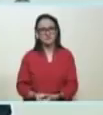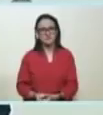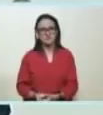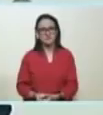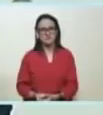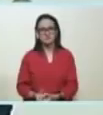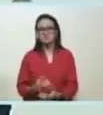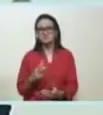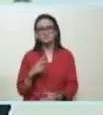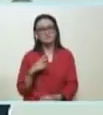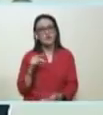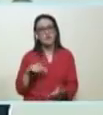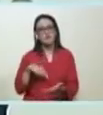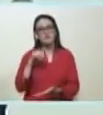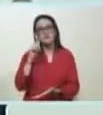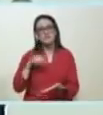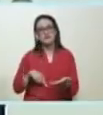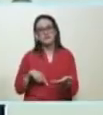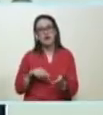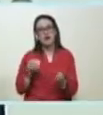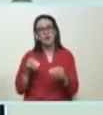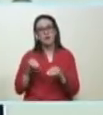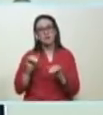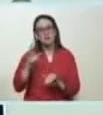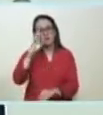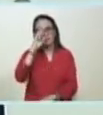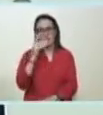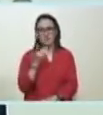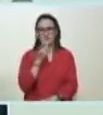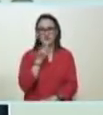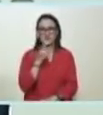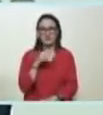no firmar el acuerdo de República Dominicana.